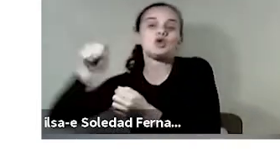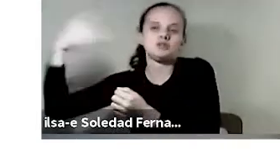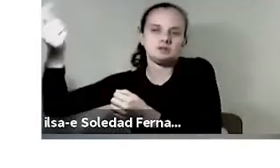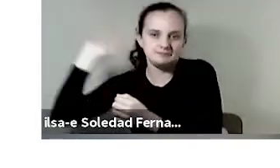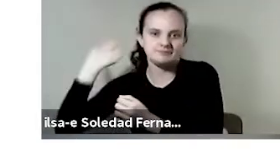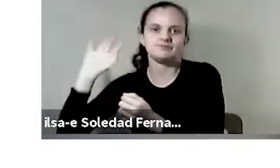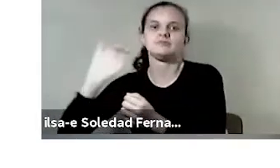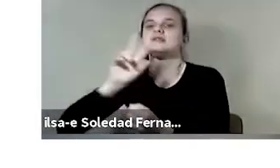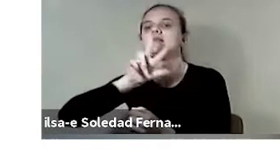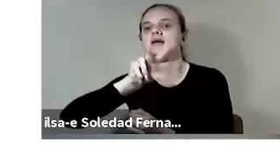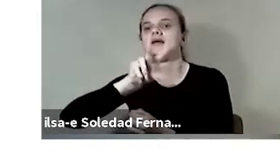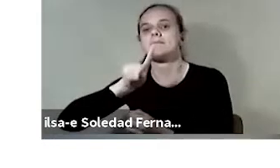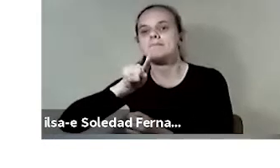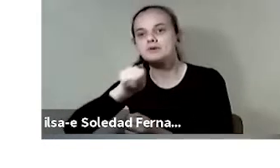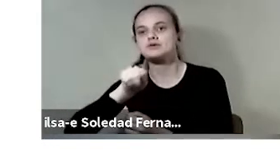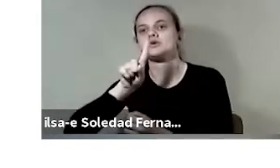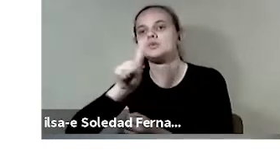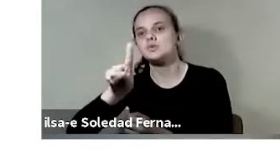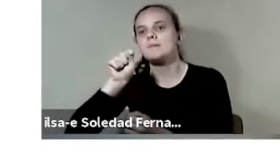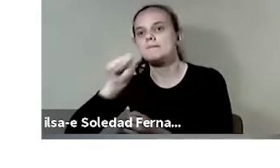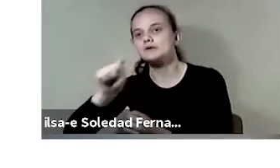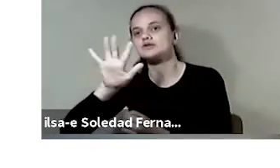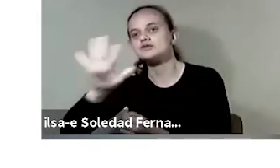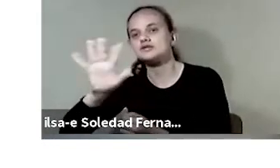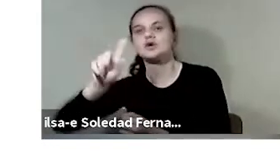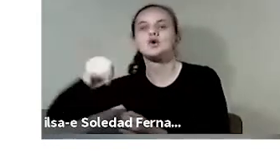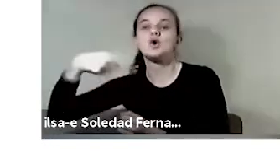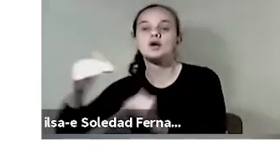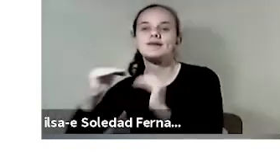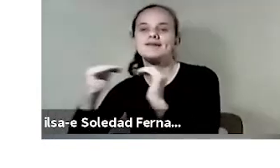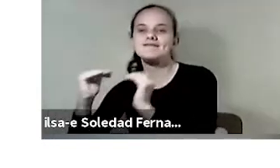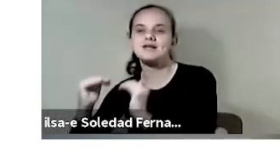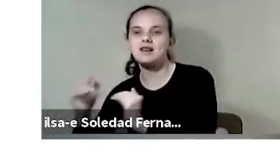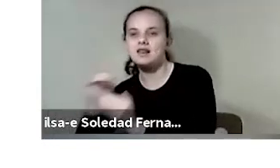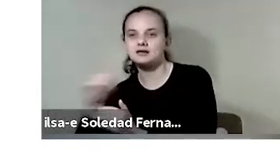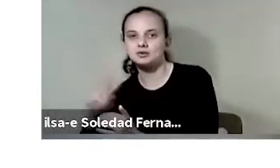2.4.4, links en contexto, ese es otro criterio.